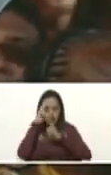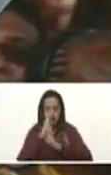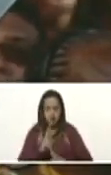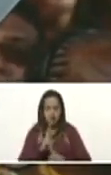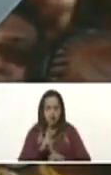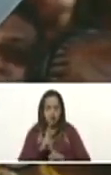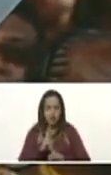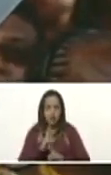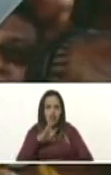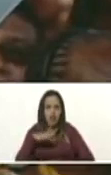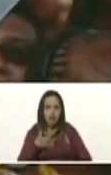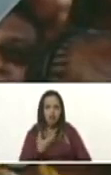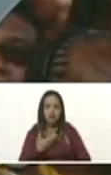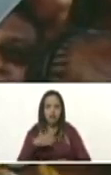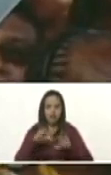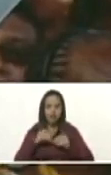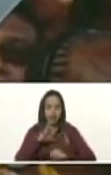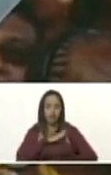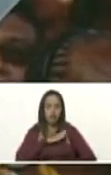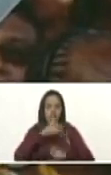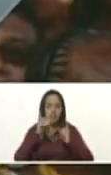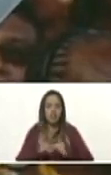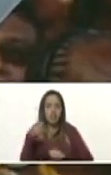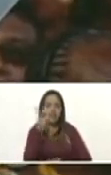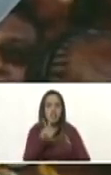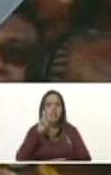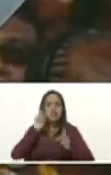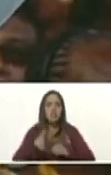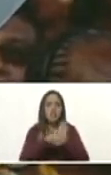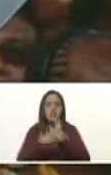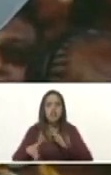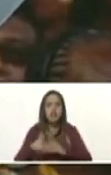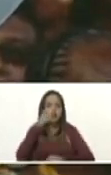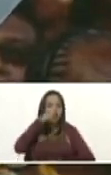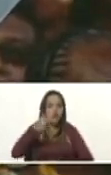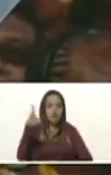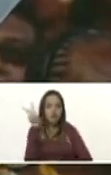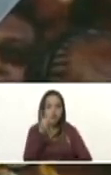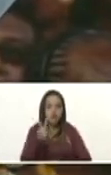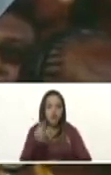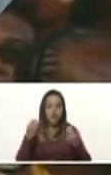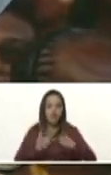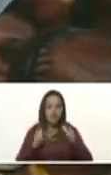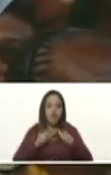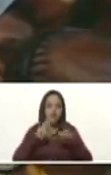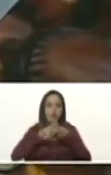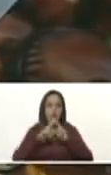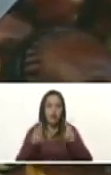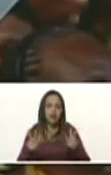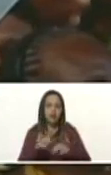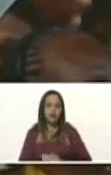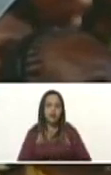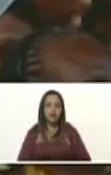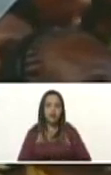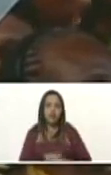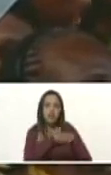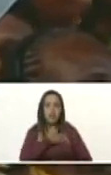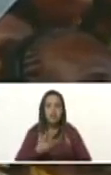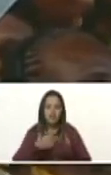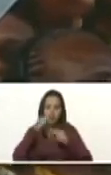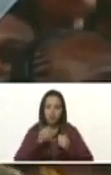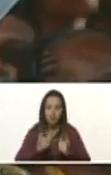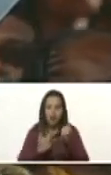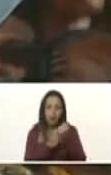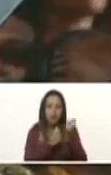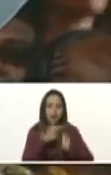la soberanía de Venezuela y respeto al derecho del pueblo venezolano a vivir en paz. Expresamos nuestro firme